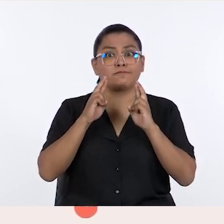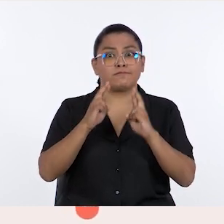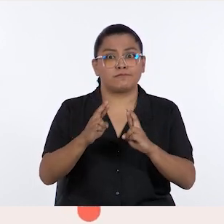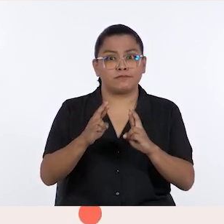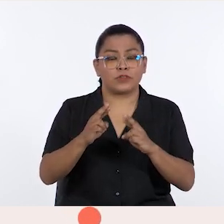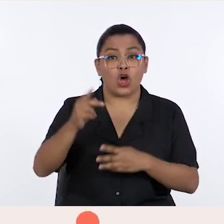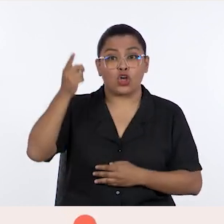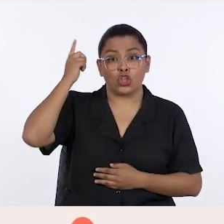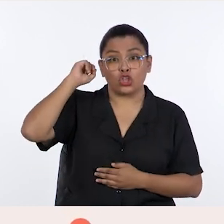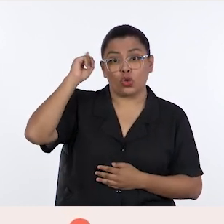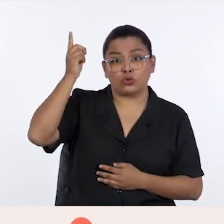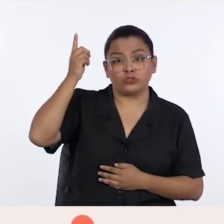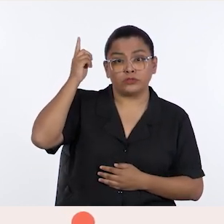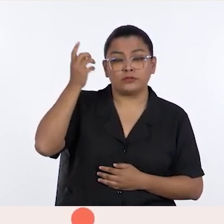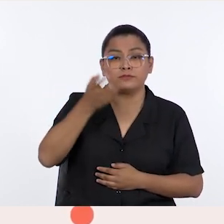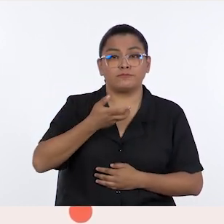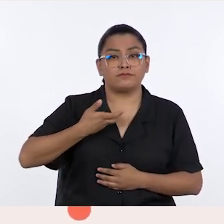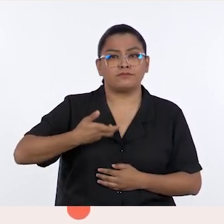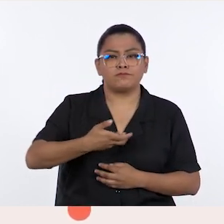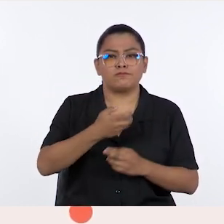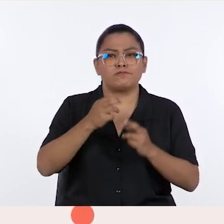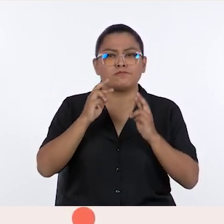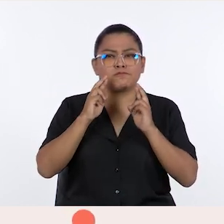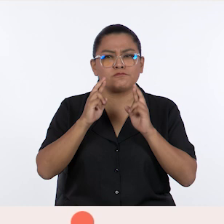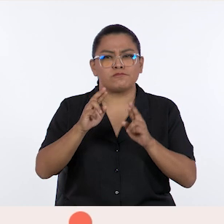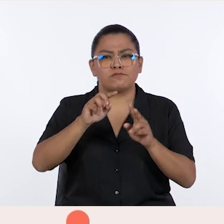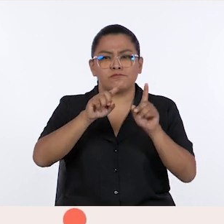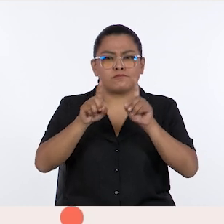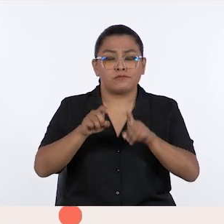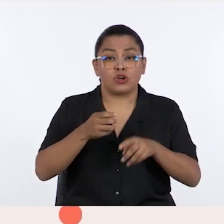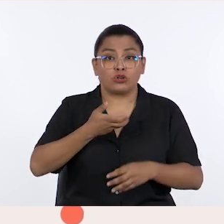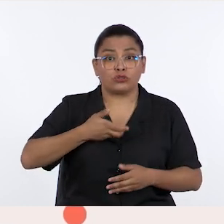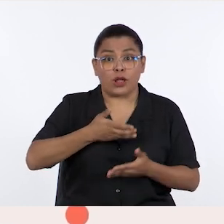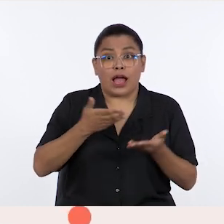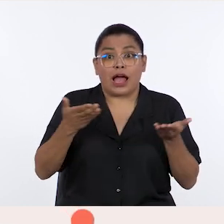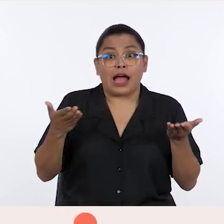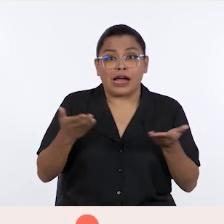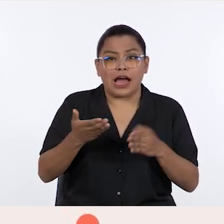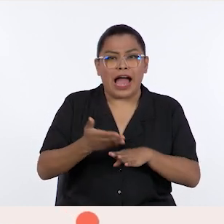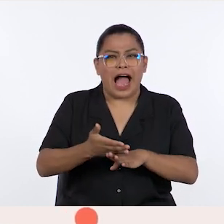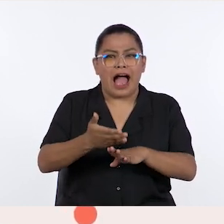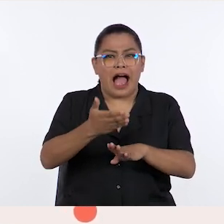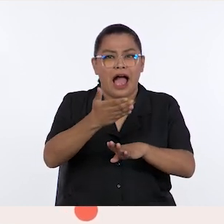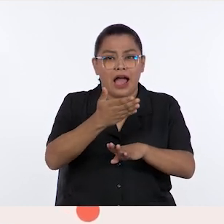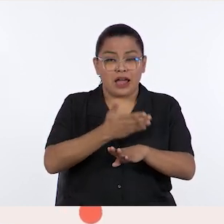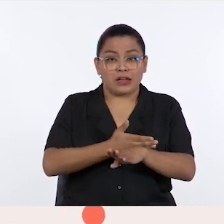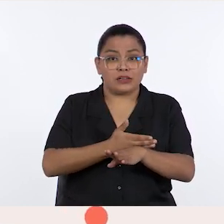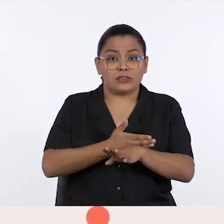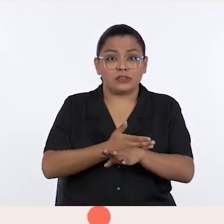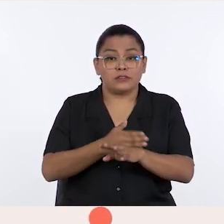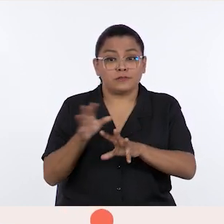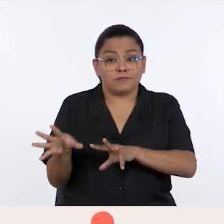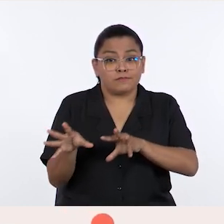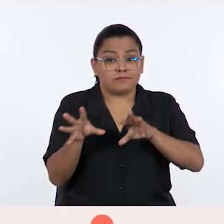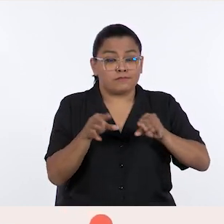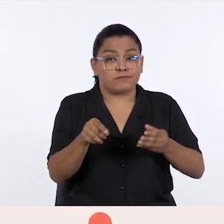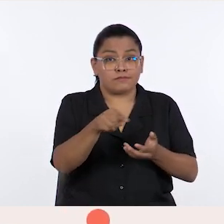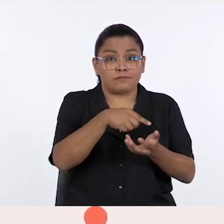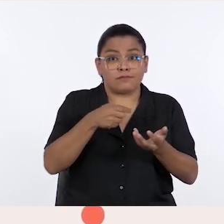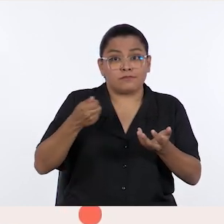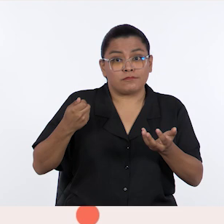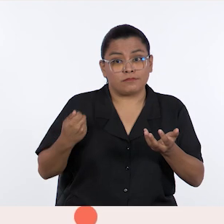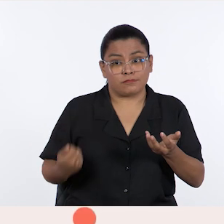contestadas. Como docentes, debemos contestarnos las preguntas que realizaremos antes de llevarlas con el